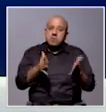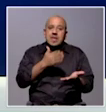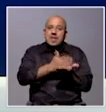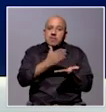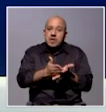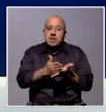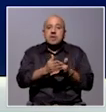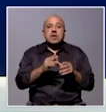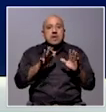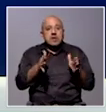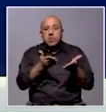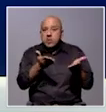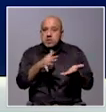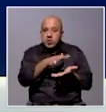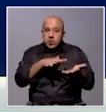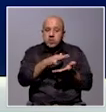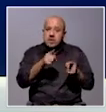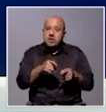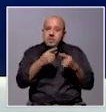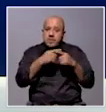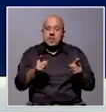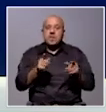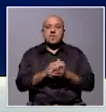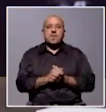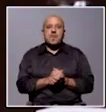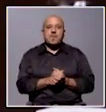normalizar una situación que es extraordinaria